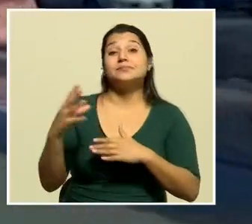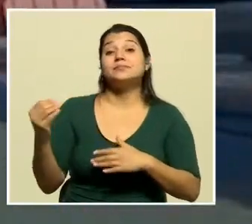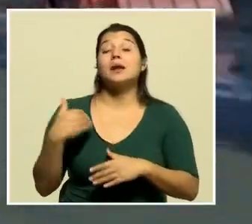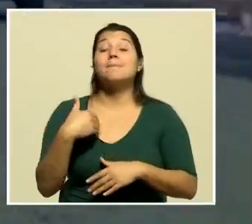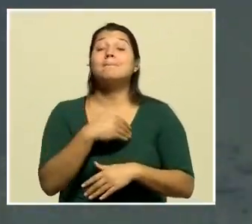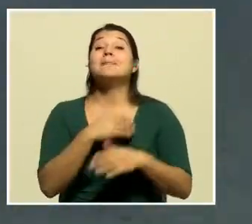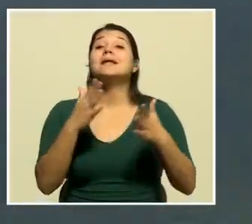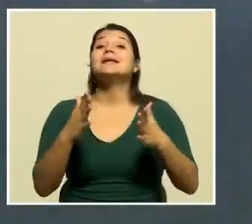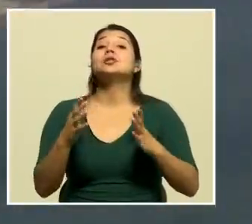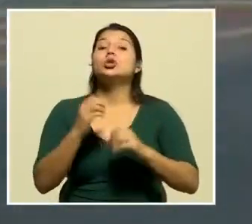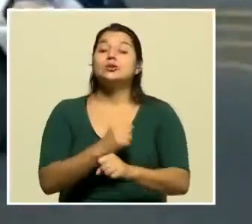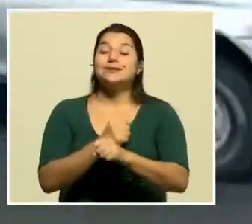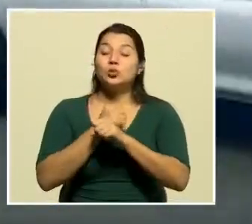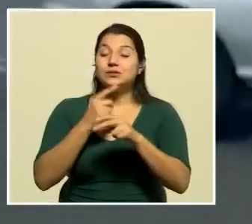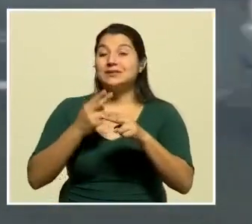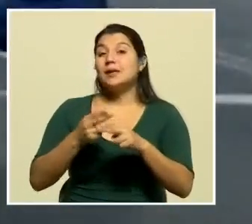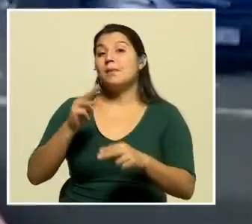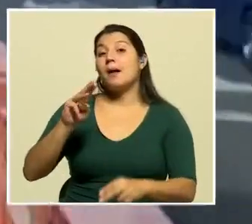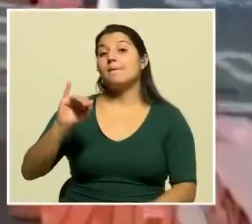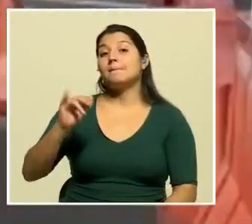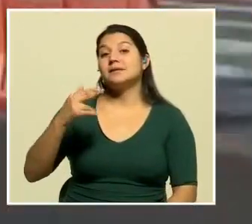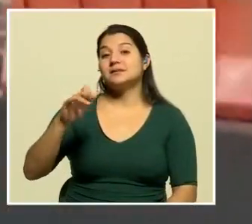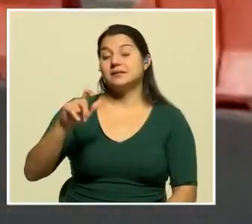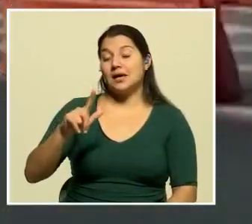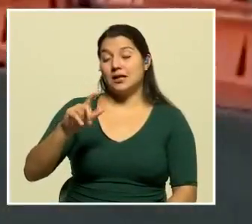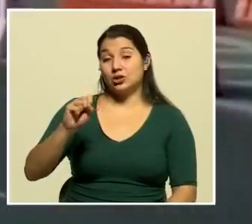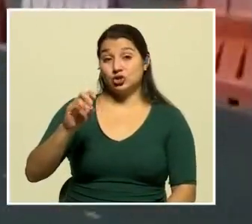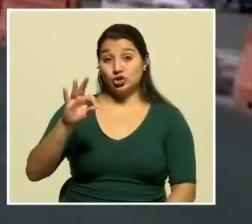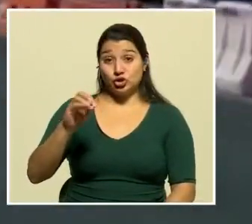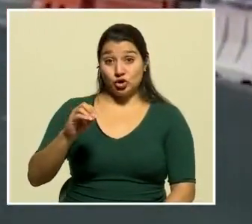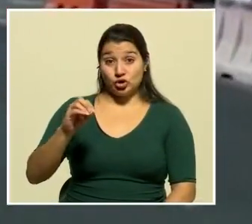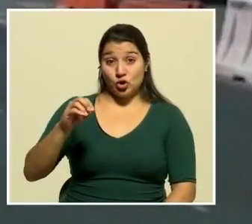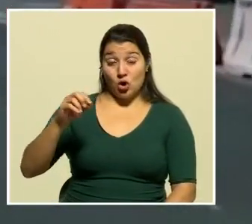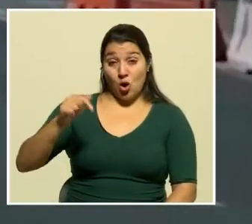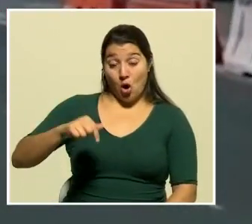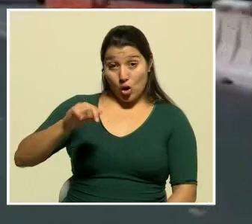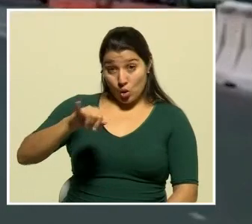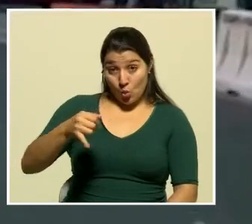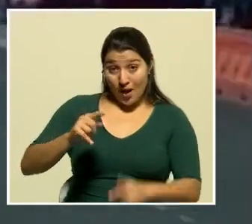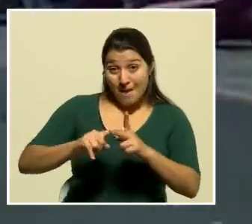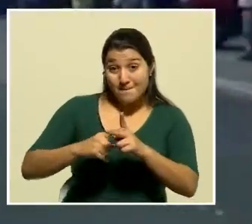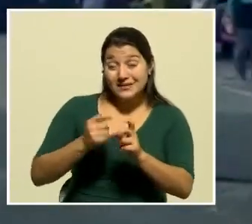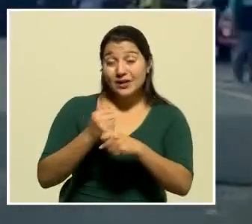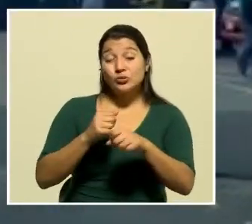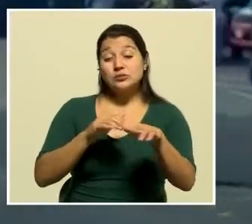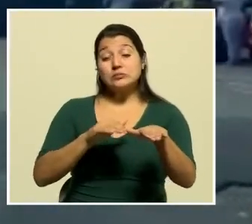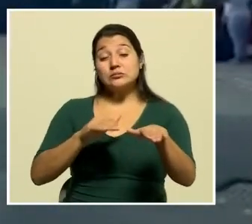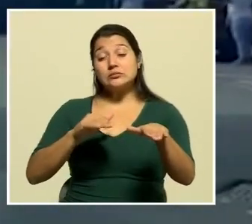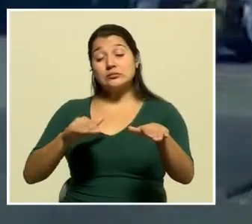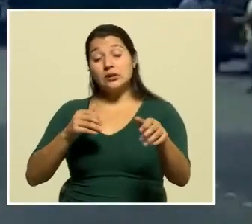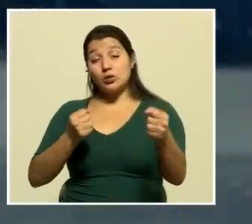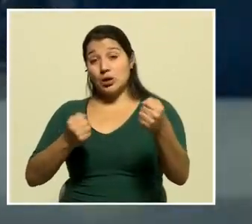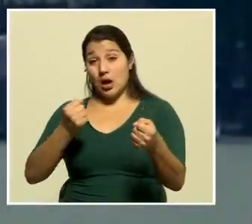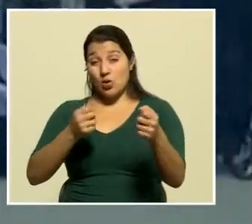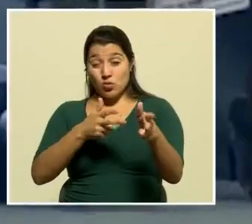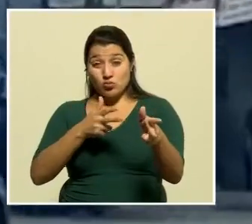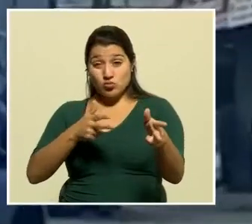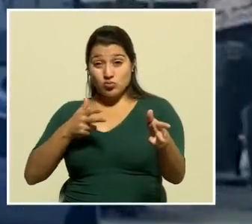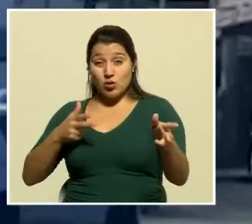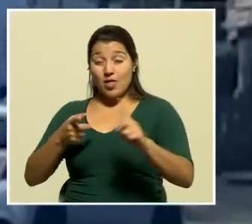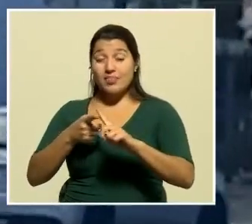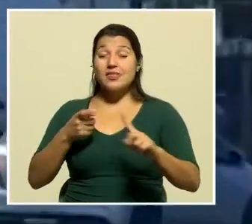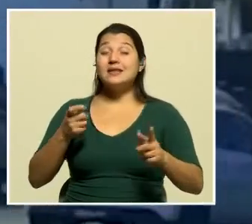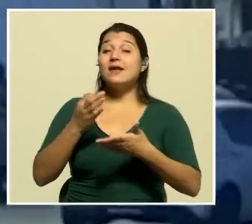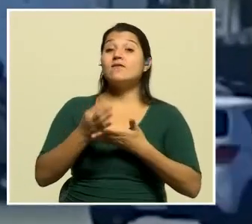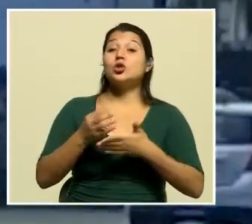ministro de Seguridad, Michael Soto, confirmó que este mismo jueves comenzaron a realizar caravanas sanitarias controladas desde la frontera con